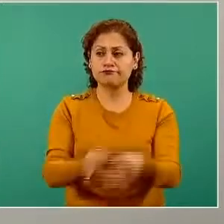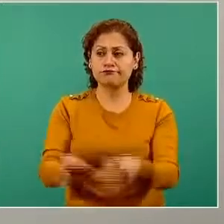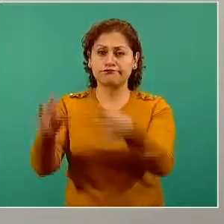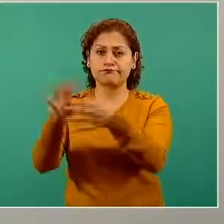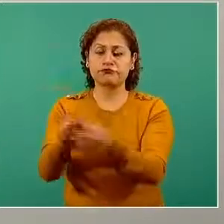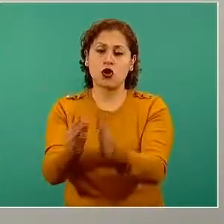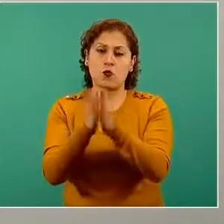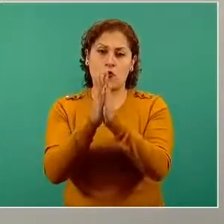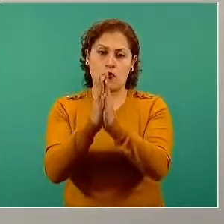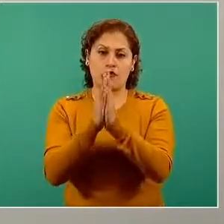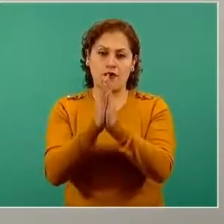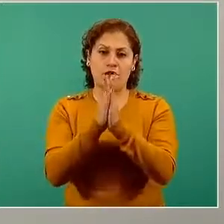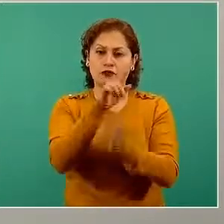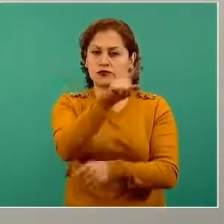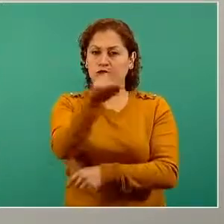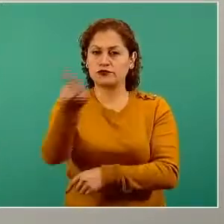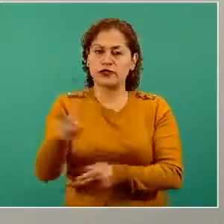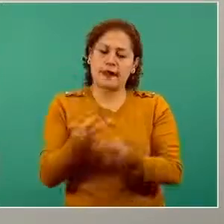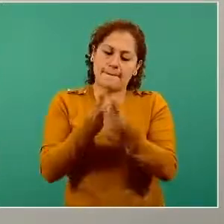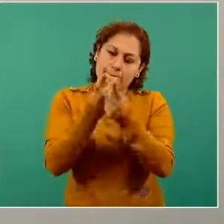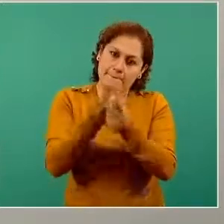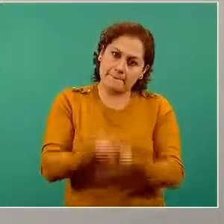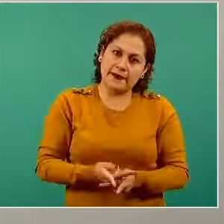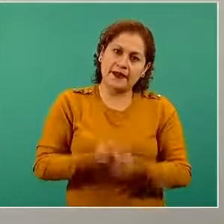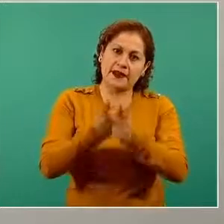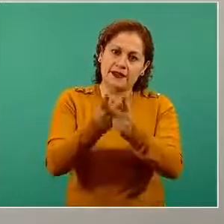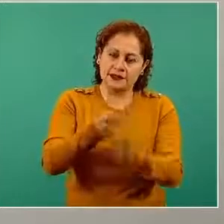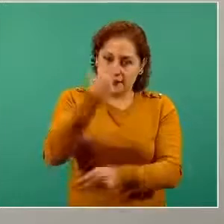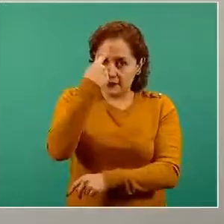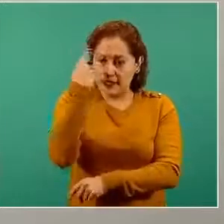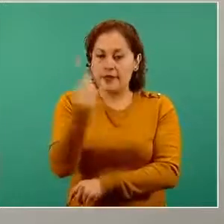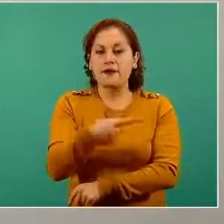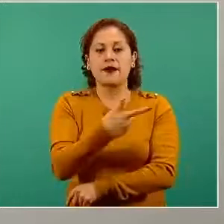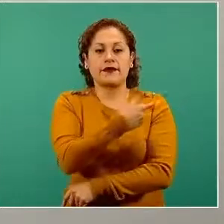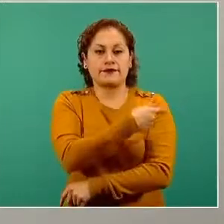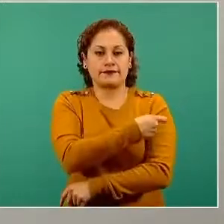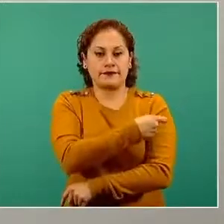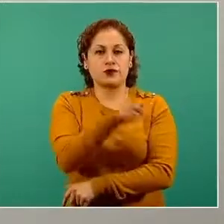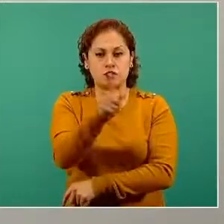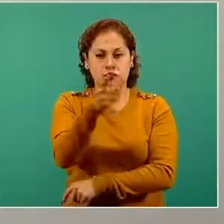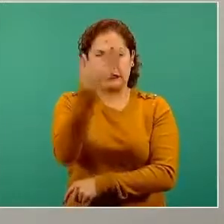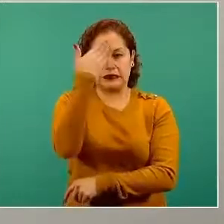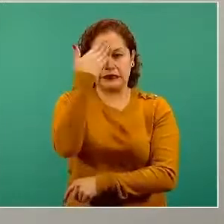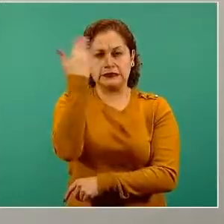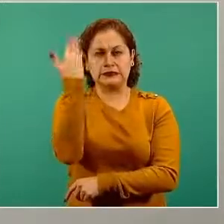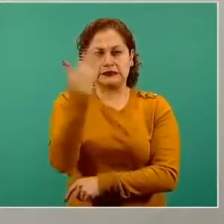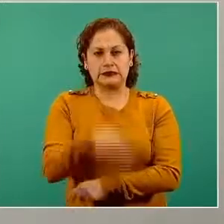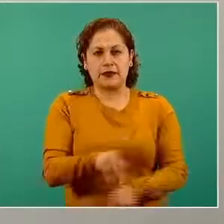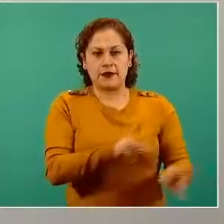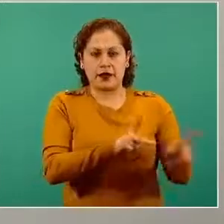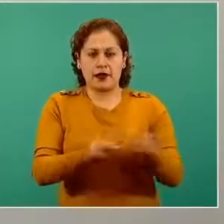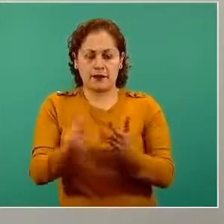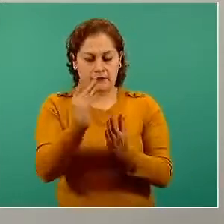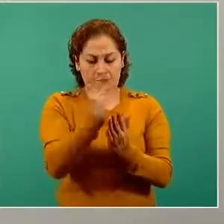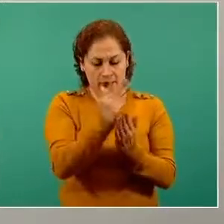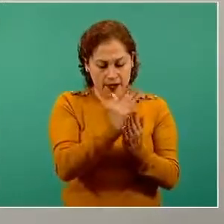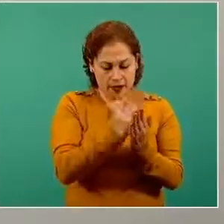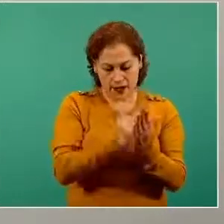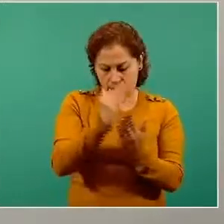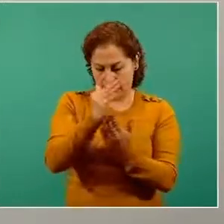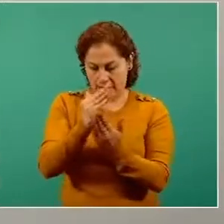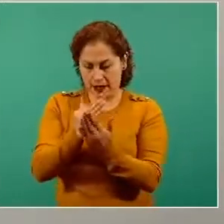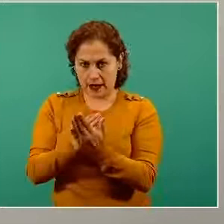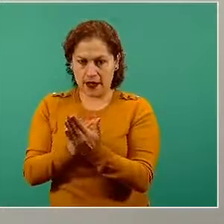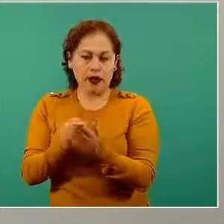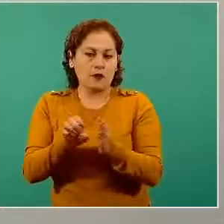turno. Recuerden que hay una planeación que se hace con base en los censos poblacionales y por lo tanto se